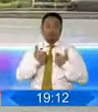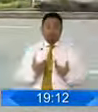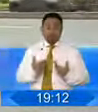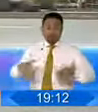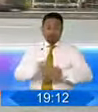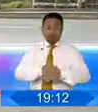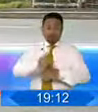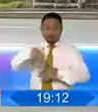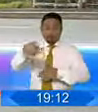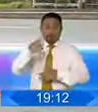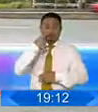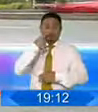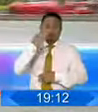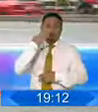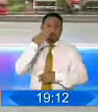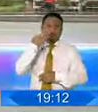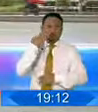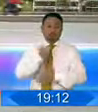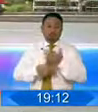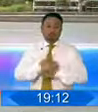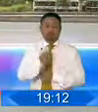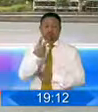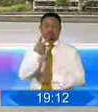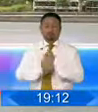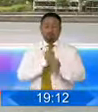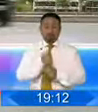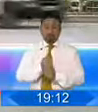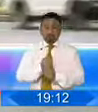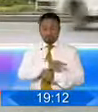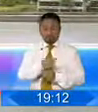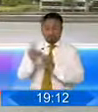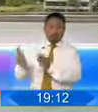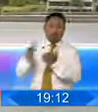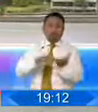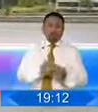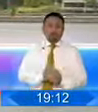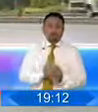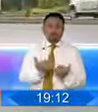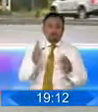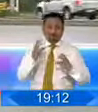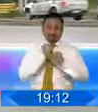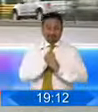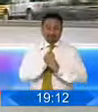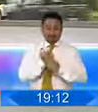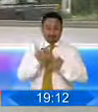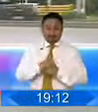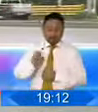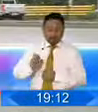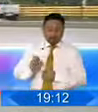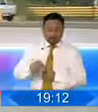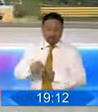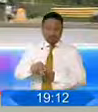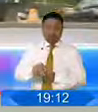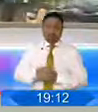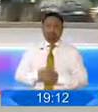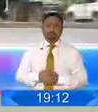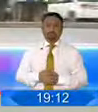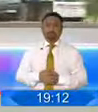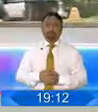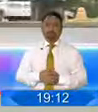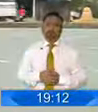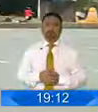vía. Papá, mamá y su pequeña de apenas 2 años y medio murieron en horas de la noche cuando intentaban cruzar la avenida